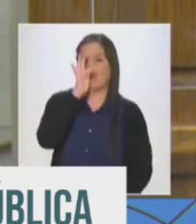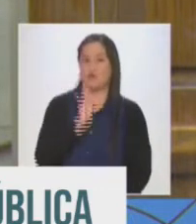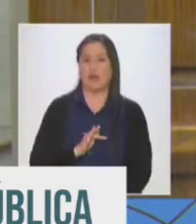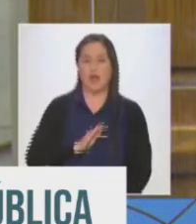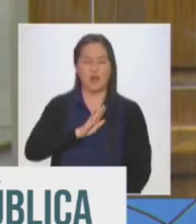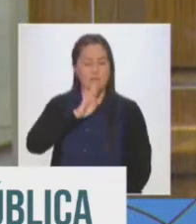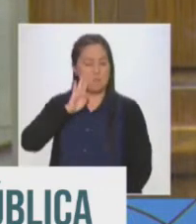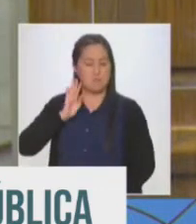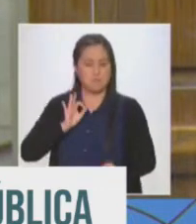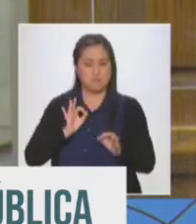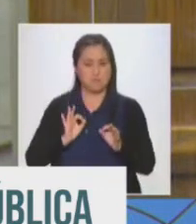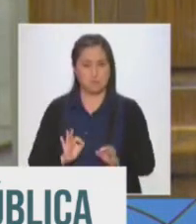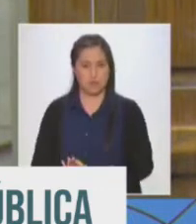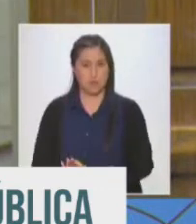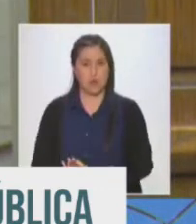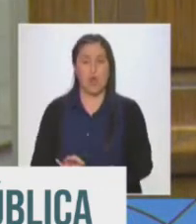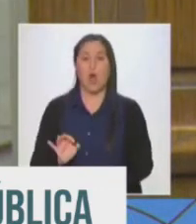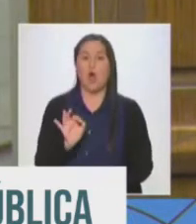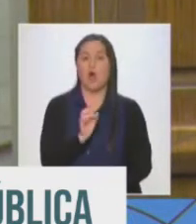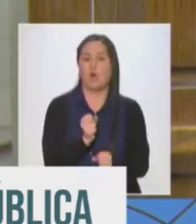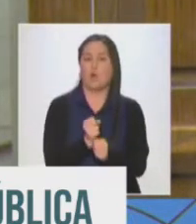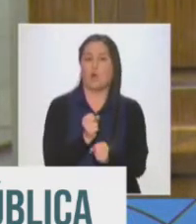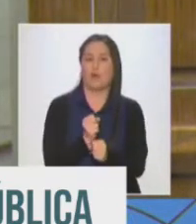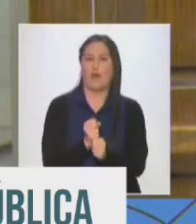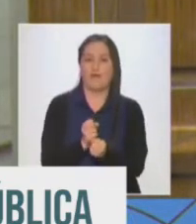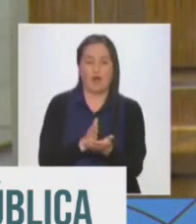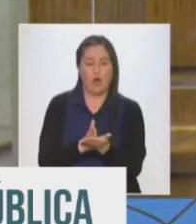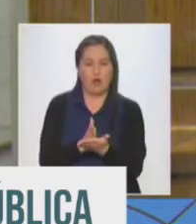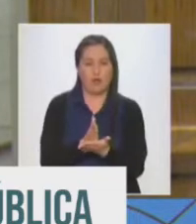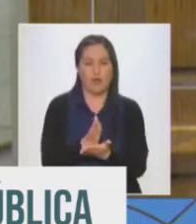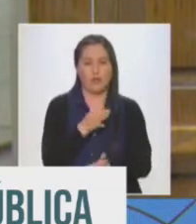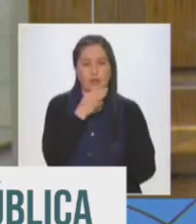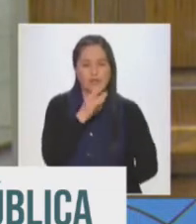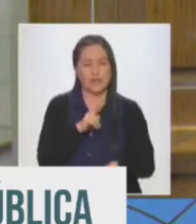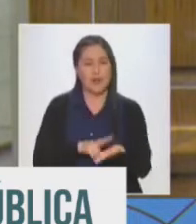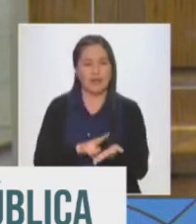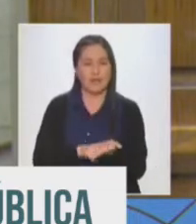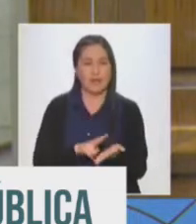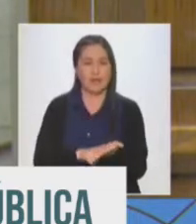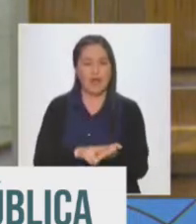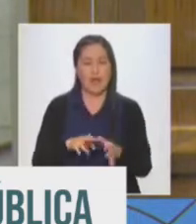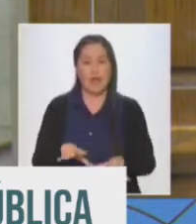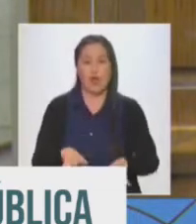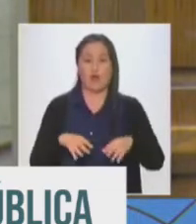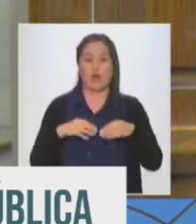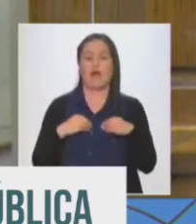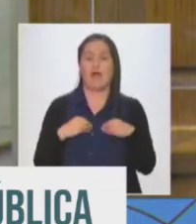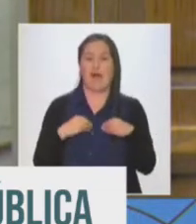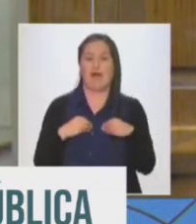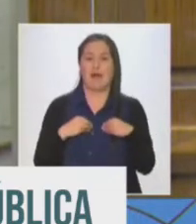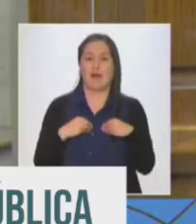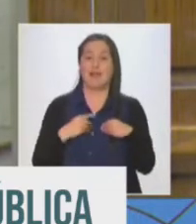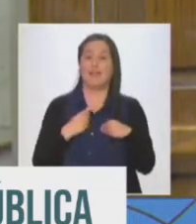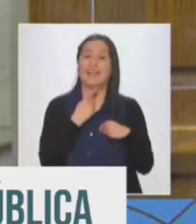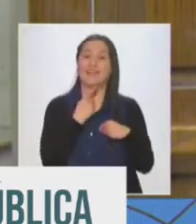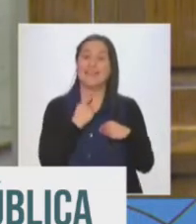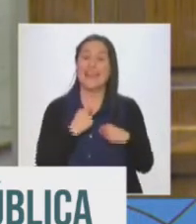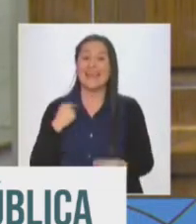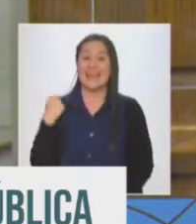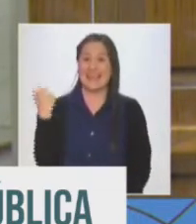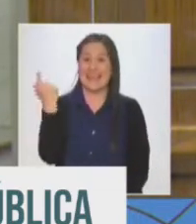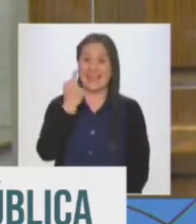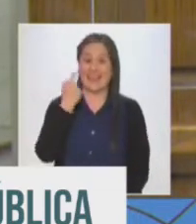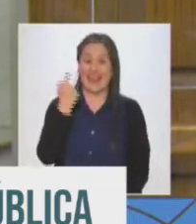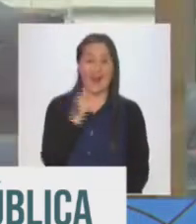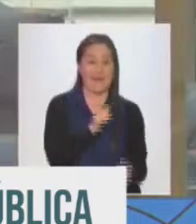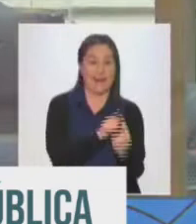intachable o un desempeño honesto y leal de la función o cargo con preeminencia del interés general por